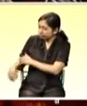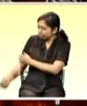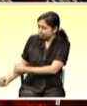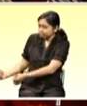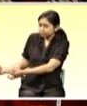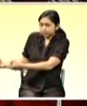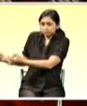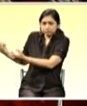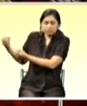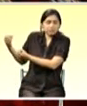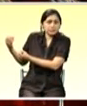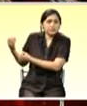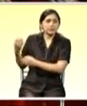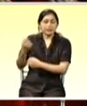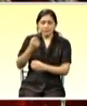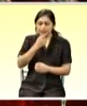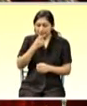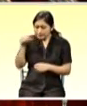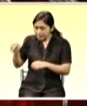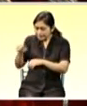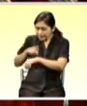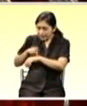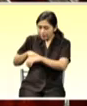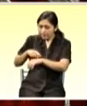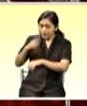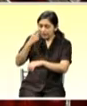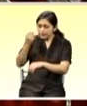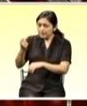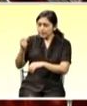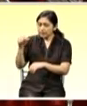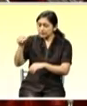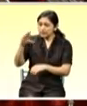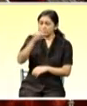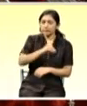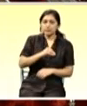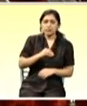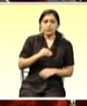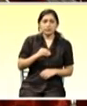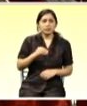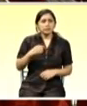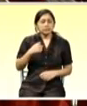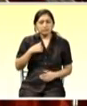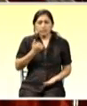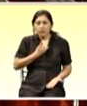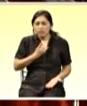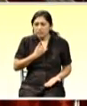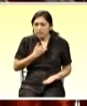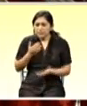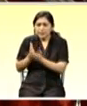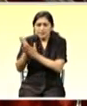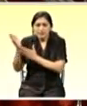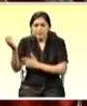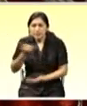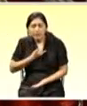infierno? Si hubiese muerto tal día, aquella noche, ¿qué hubiera sido de mí por toda una